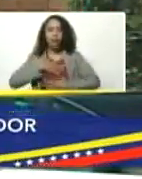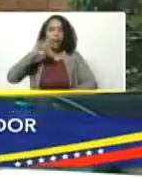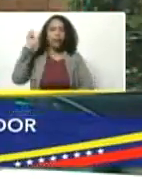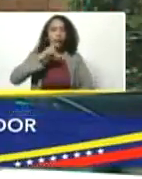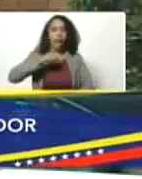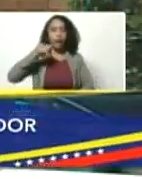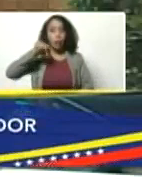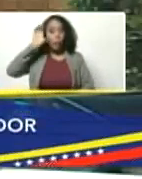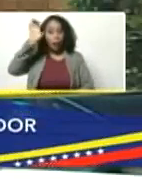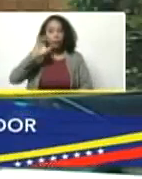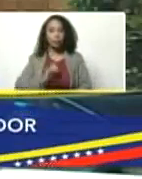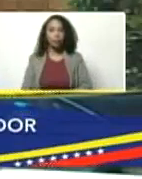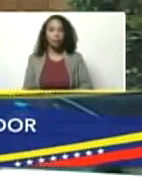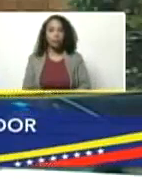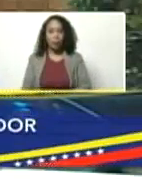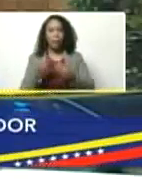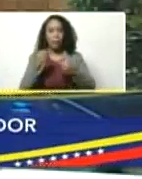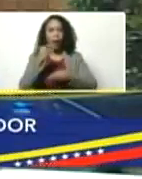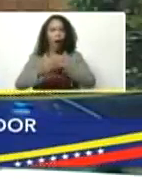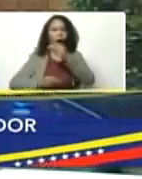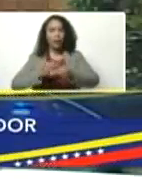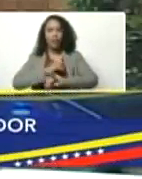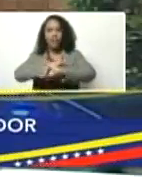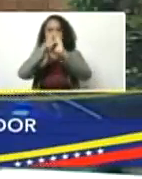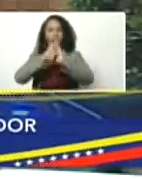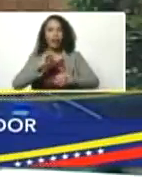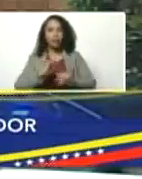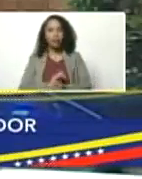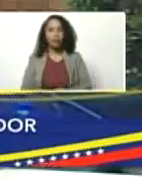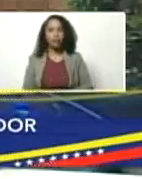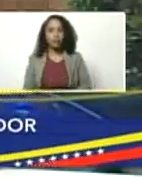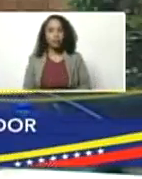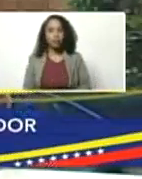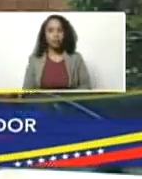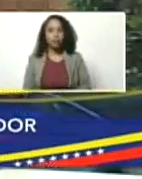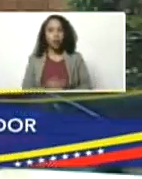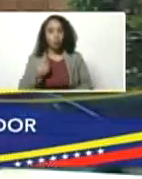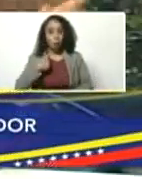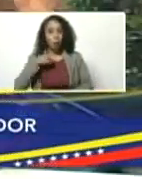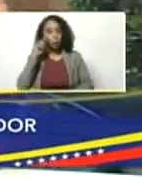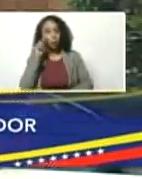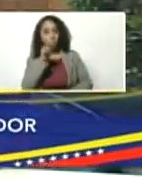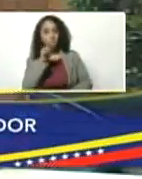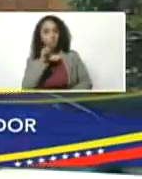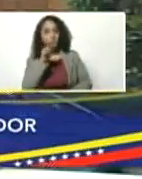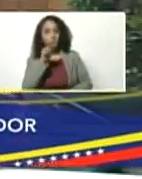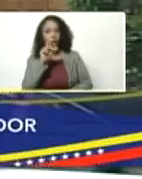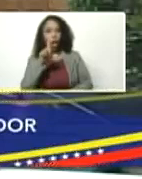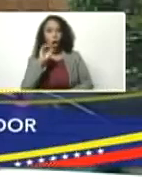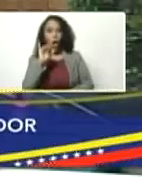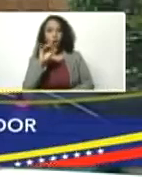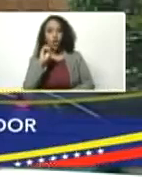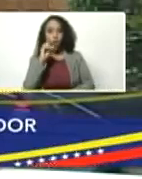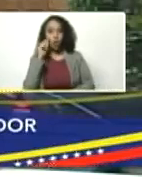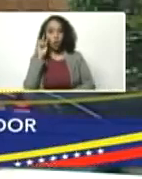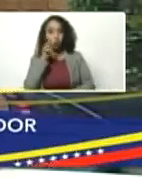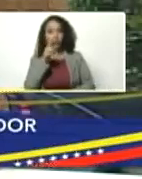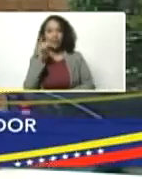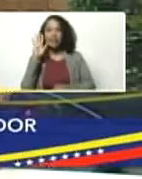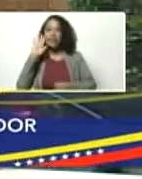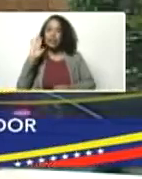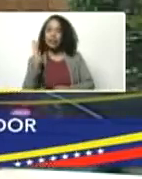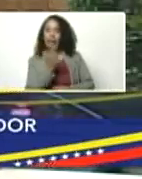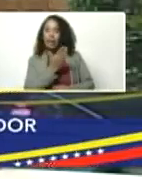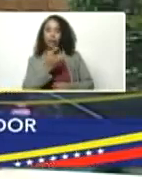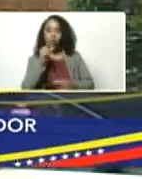del país, para generar la felicidad. Es lo que veo. Loyo, quítate la máscara. ¿Qué me dices